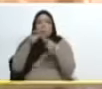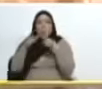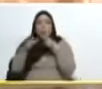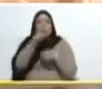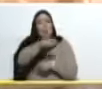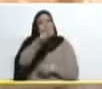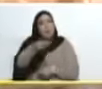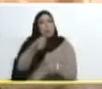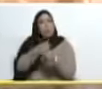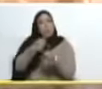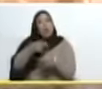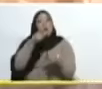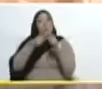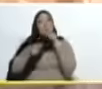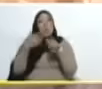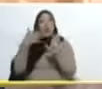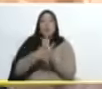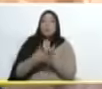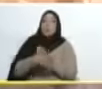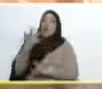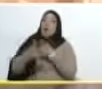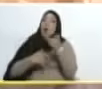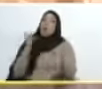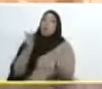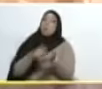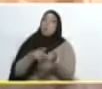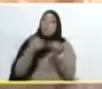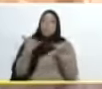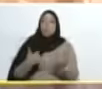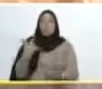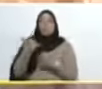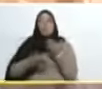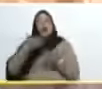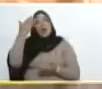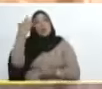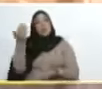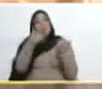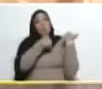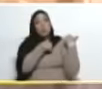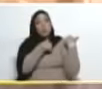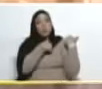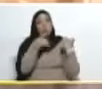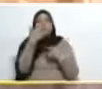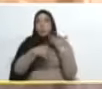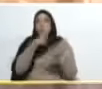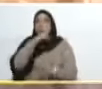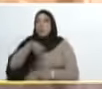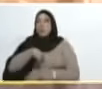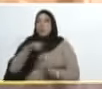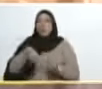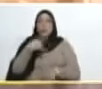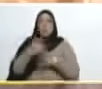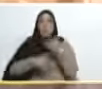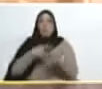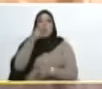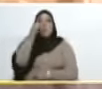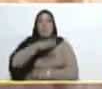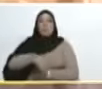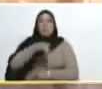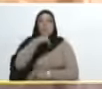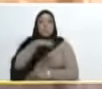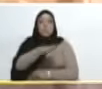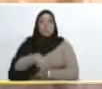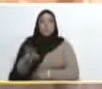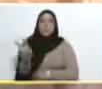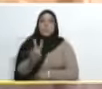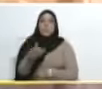y consultó a la academia. Un saludo a los rectores y rectoras de las universidades públicas del